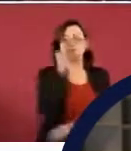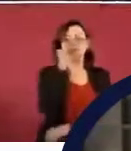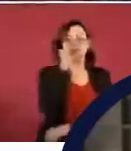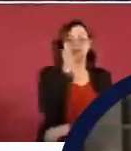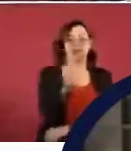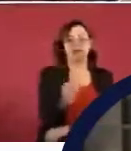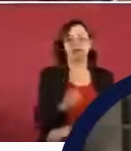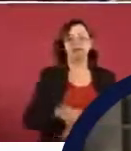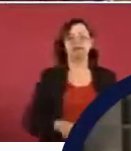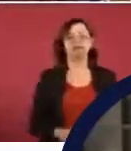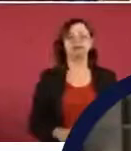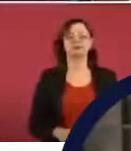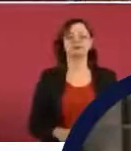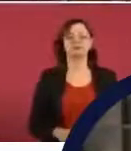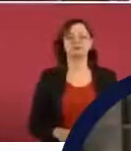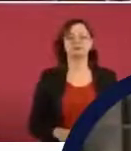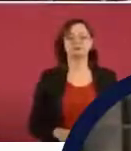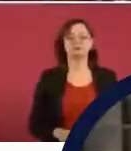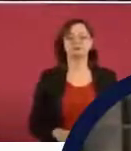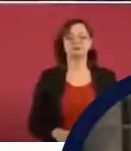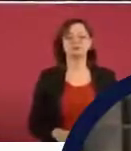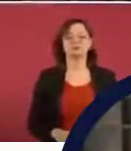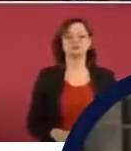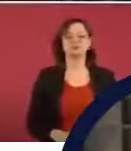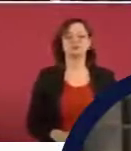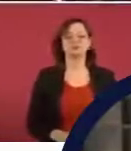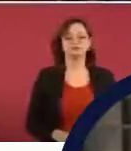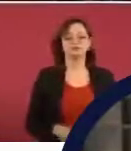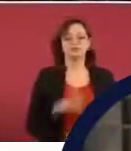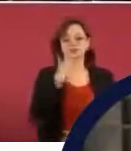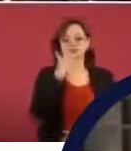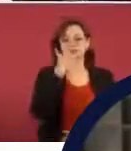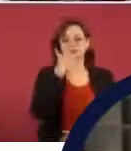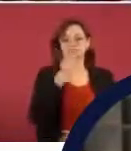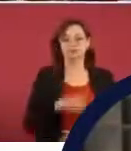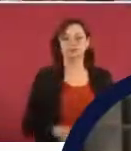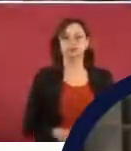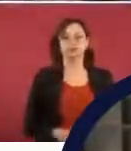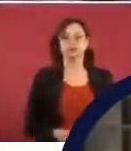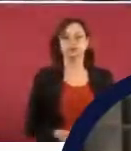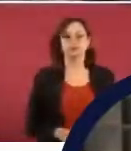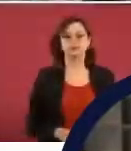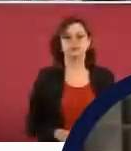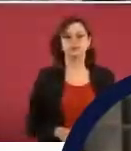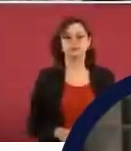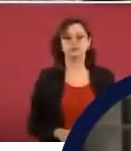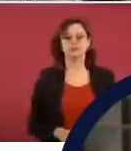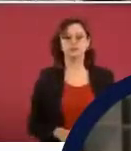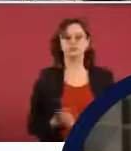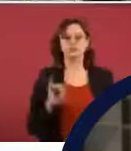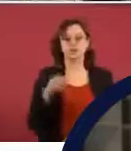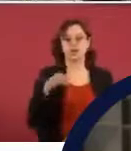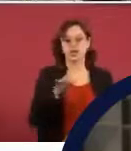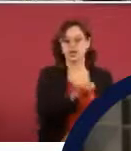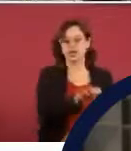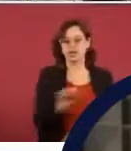¿no? Porque entre el 2.4 y el 0%, pues obviamente está mejor el 2.4, aunque no fuera lo